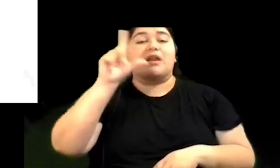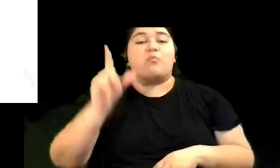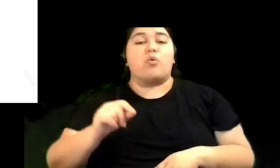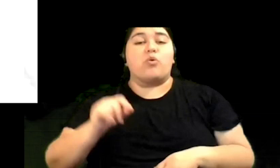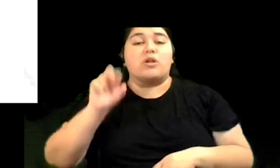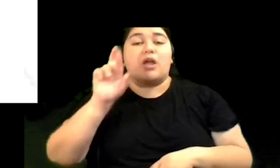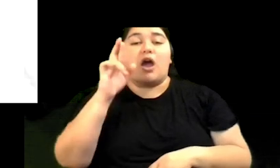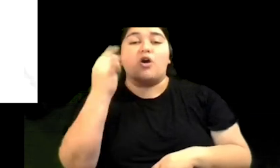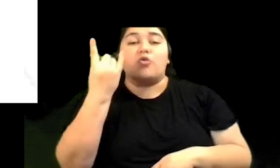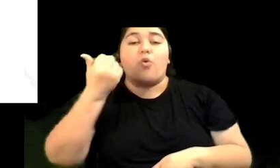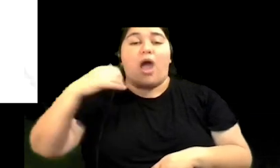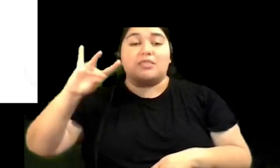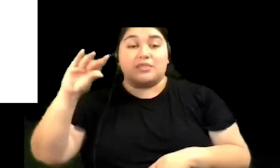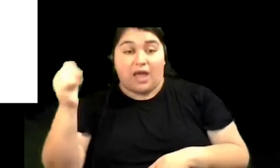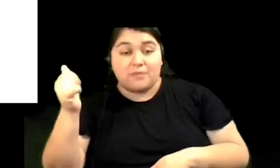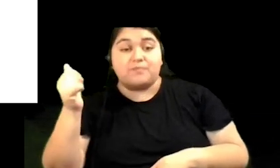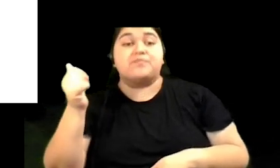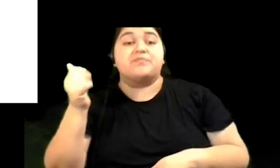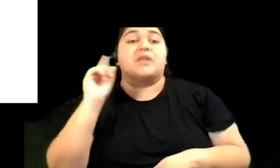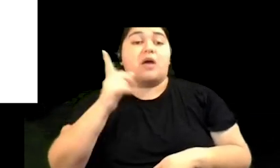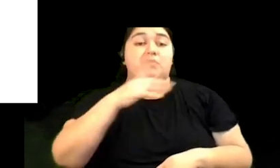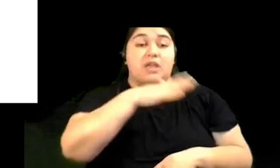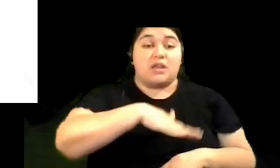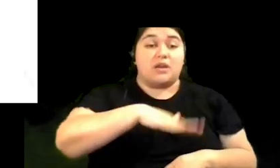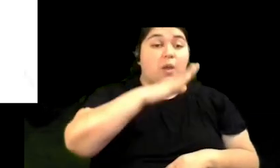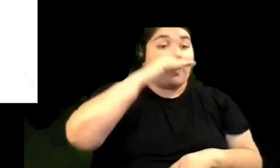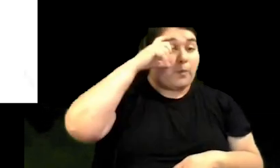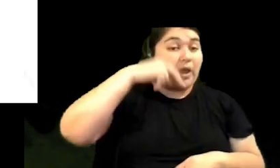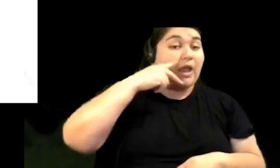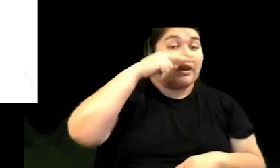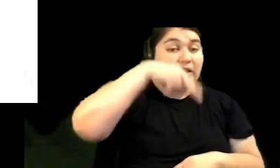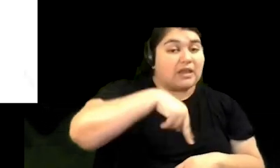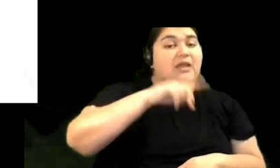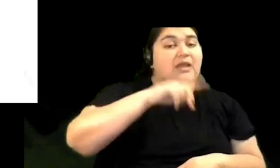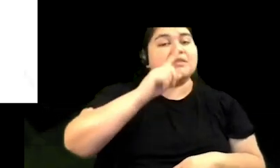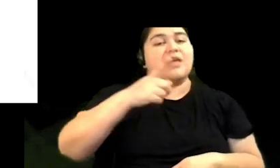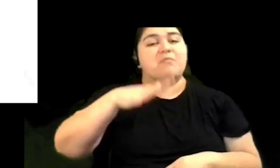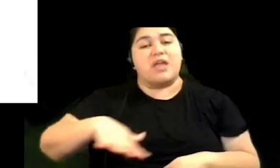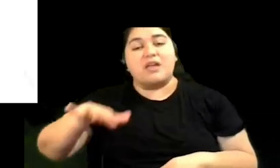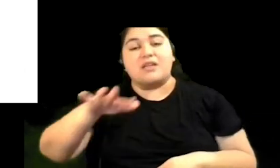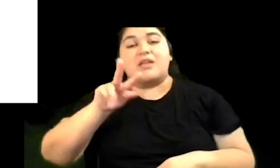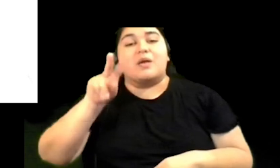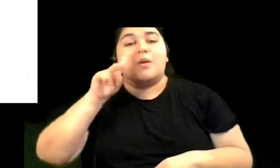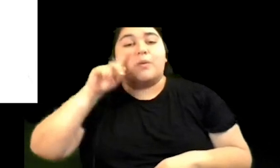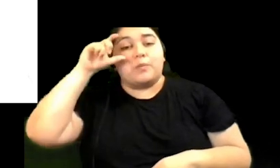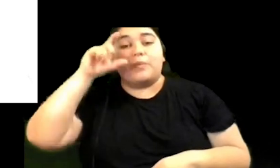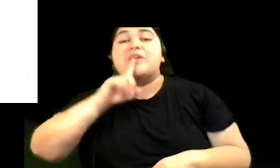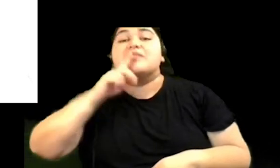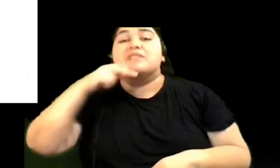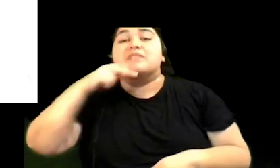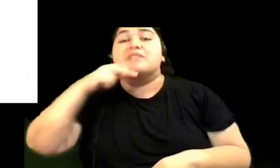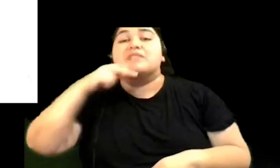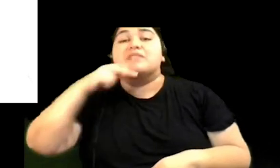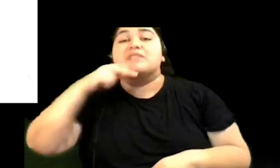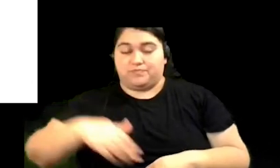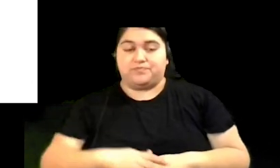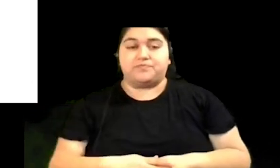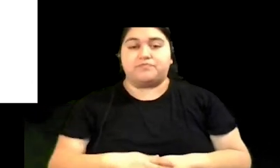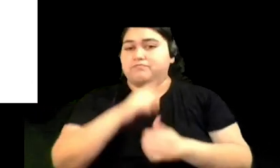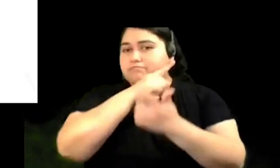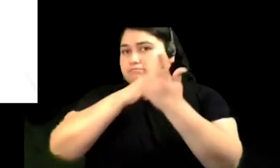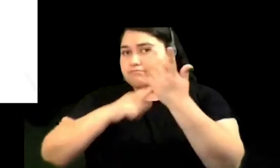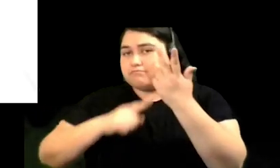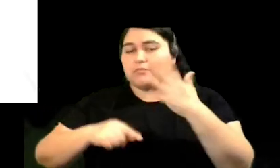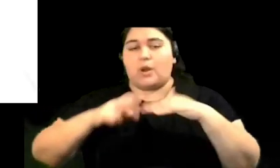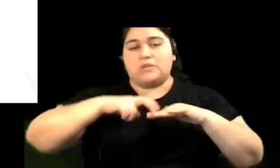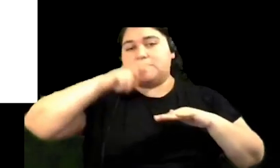la República Popular de Benín como la República Socialista de Vietnam. Por eso, cuando se